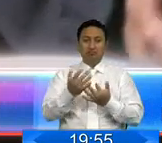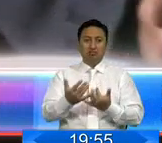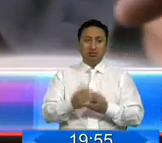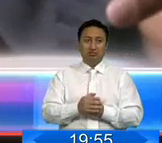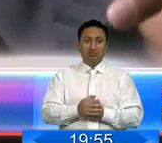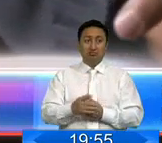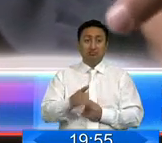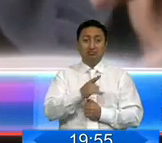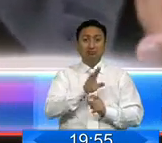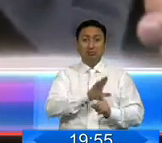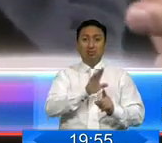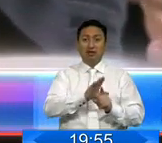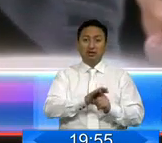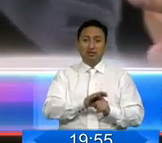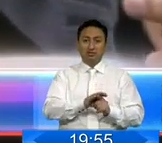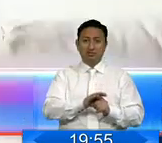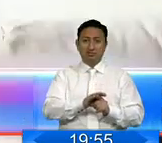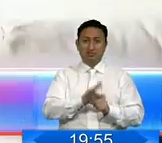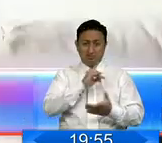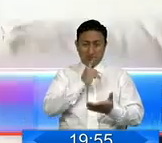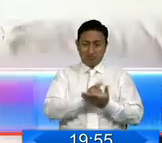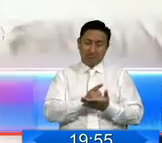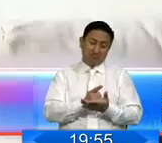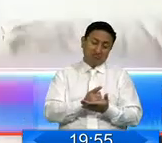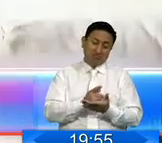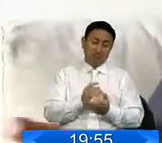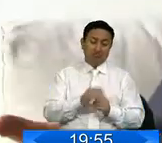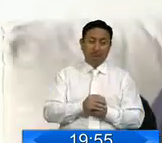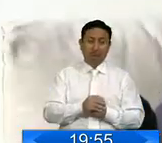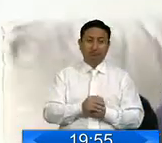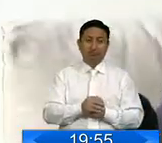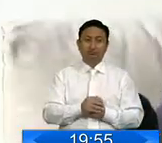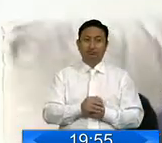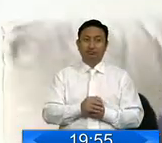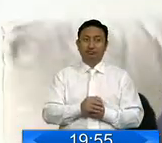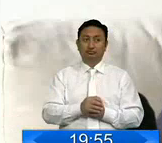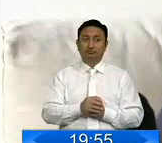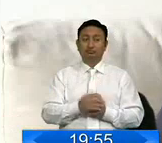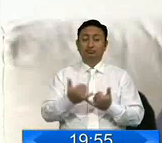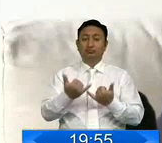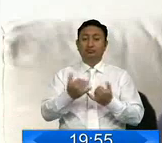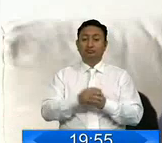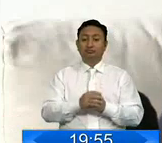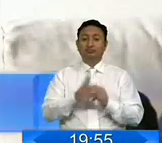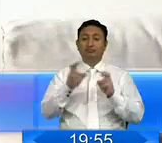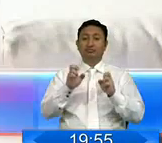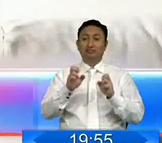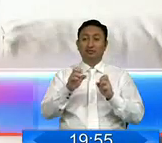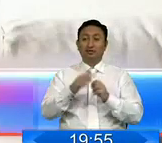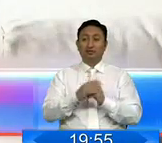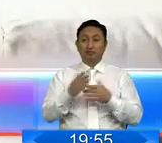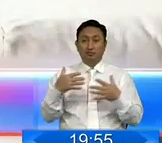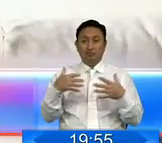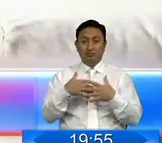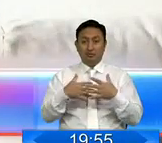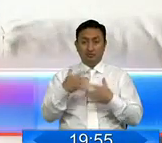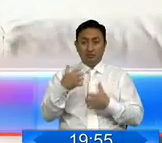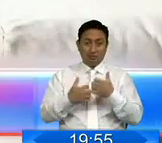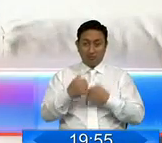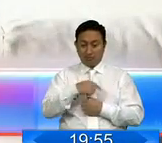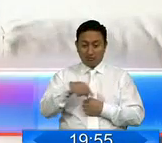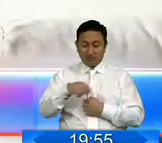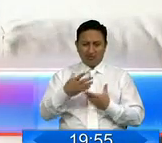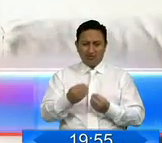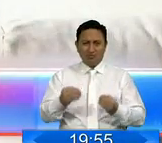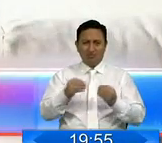que estas amenazas no trasciendan. Se está queriendo sembrar un ambiente de caos en el país y de